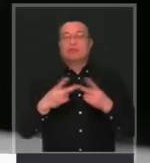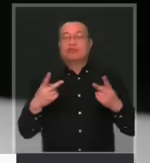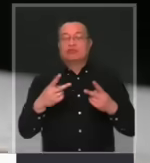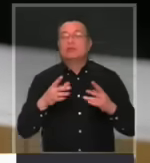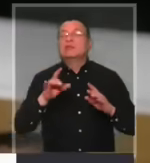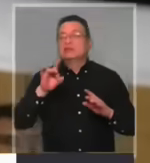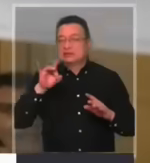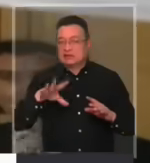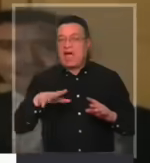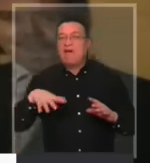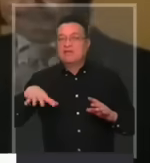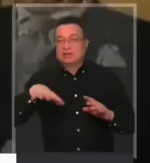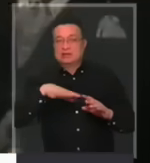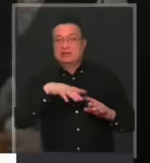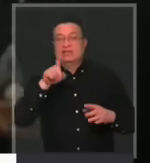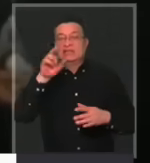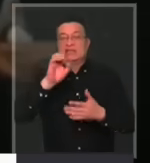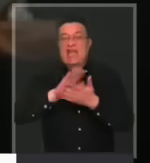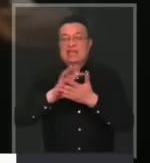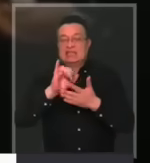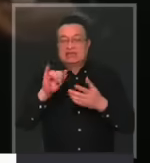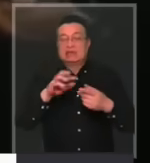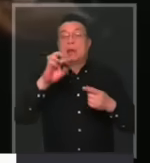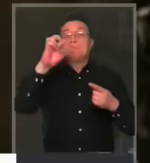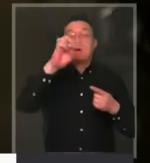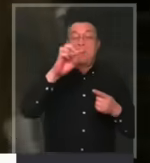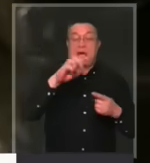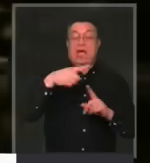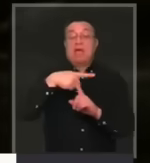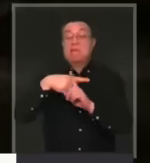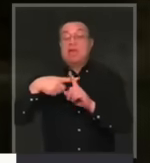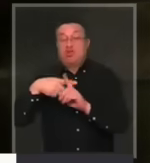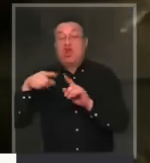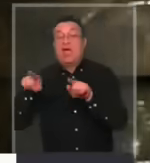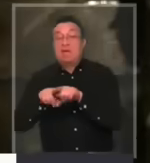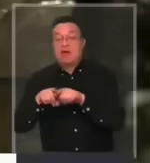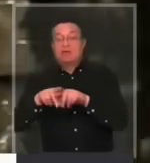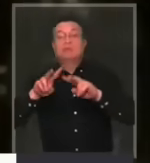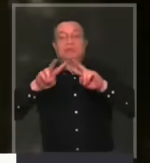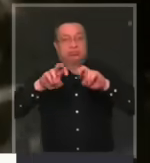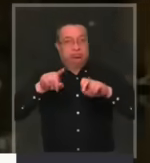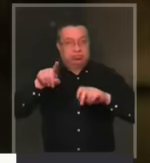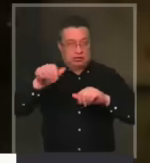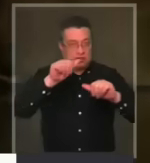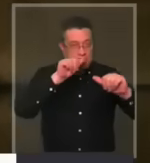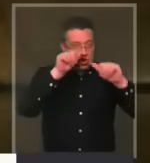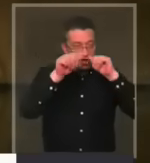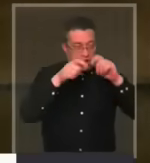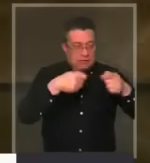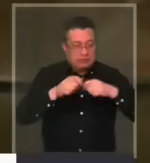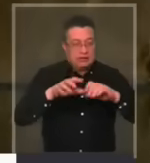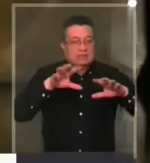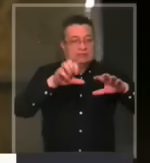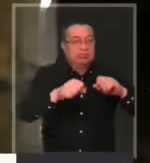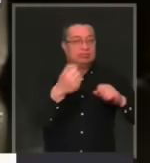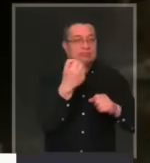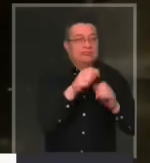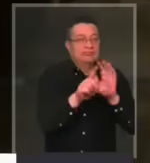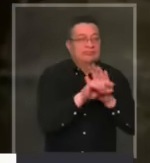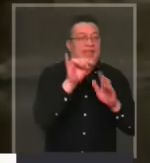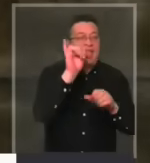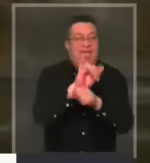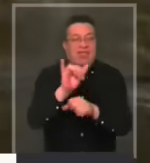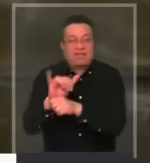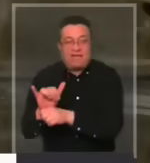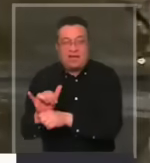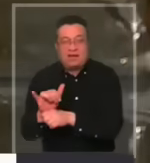sabemos Ignacio Sánchez, su padre y su hermanastro fueron investigados por tráfico de drogas, apropiación indebida y estafa.